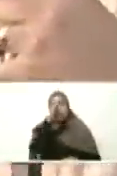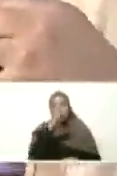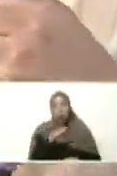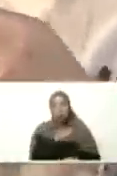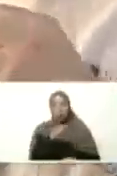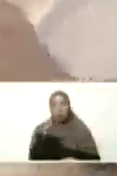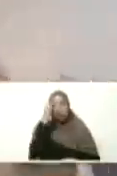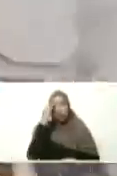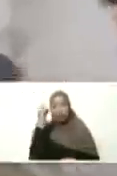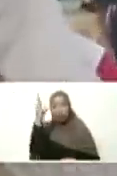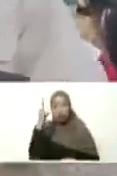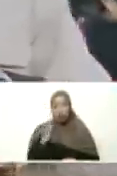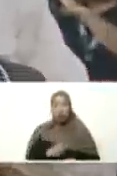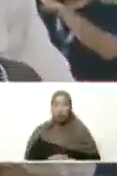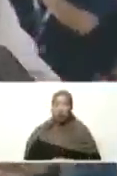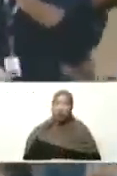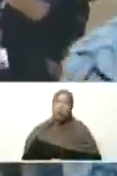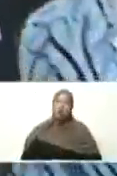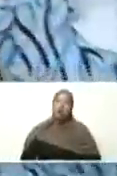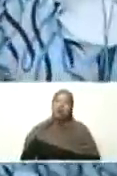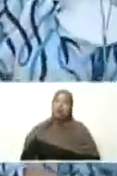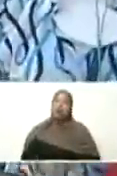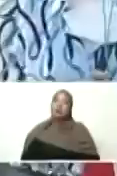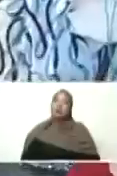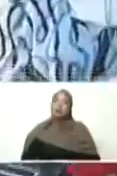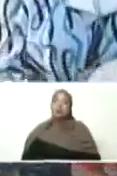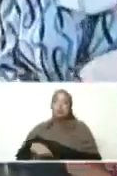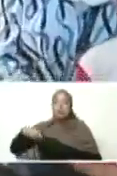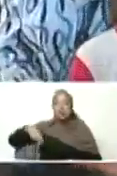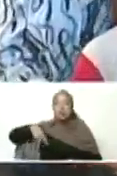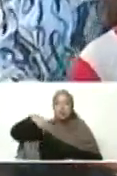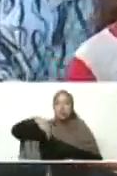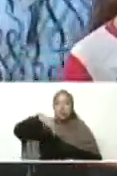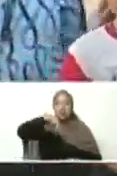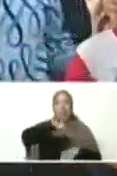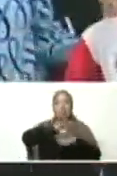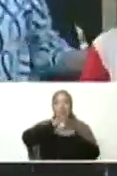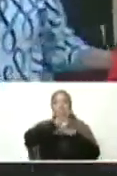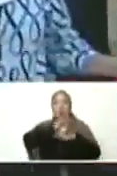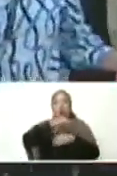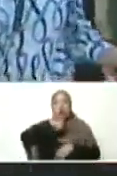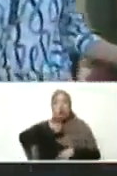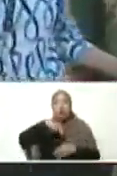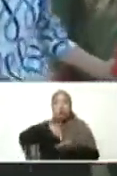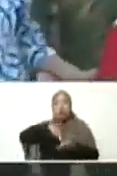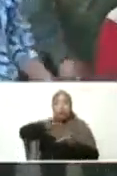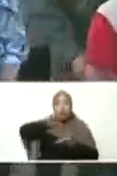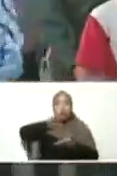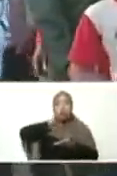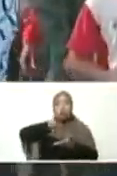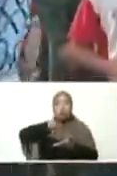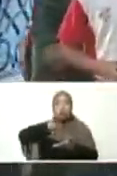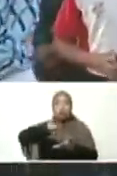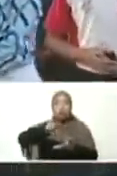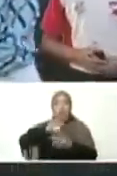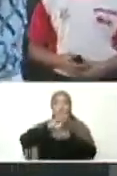Mucha fuerza, pues. Vamos entonces caminando. Ten cuidado, Silita, que ahorita me resbalé ahí. Cuidado